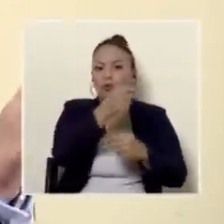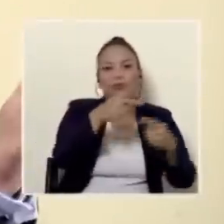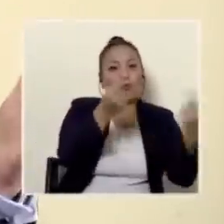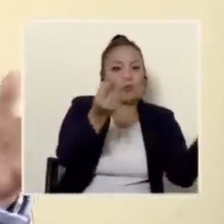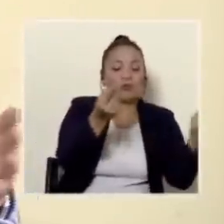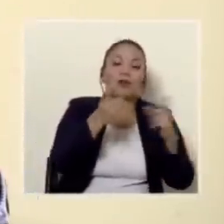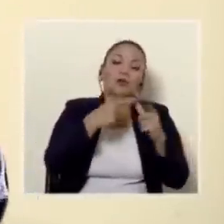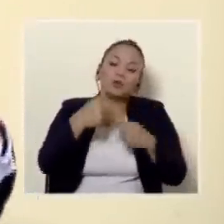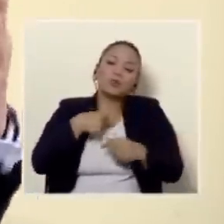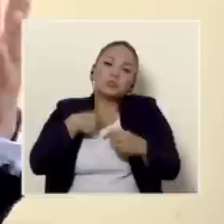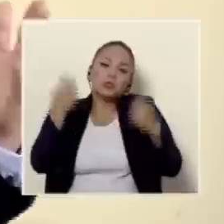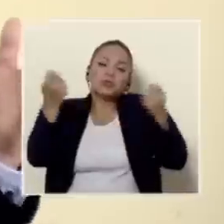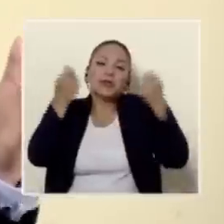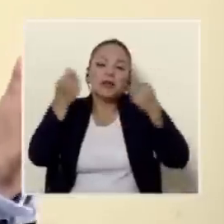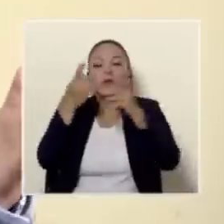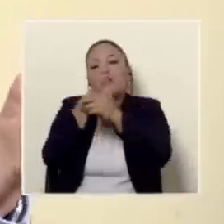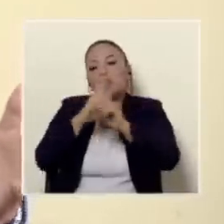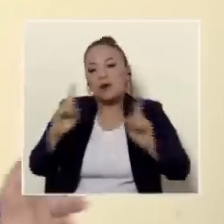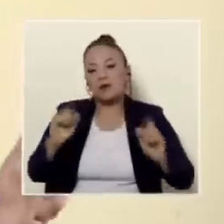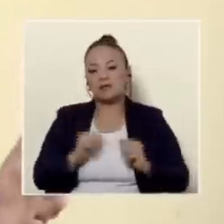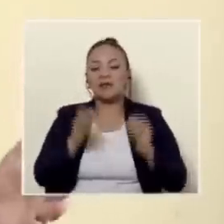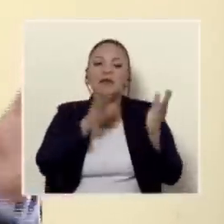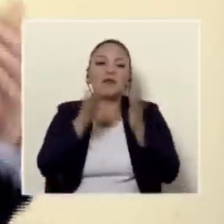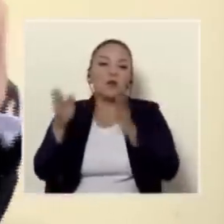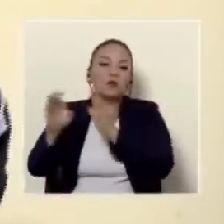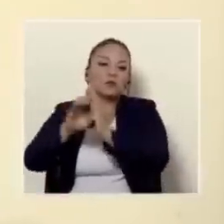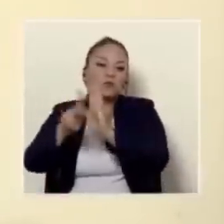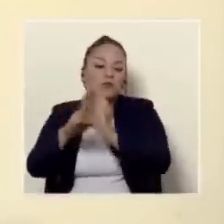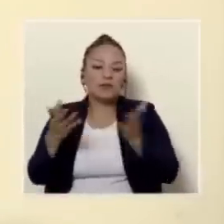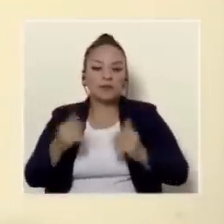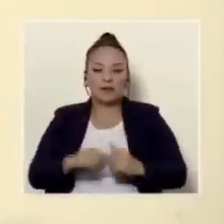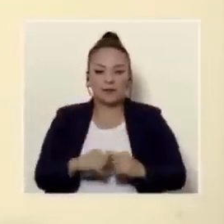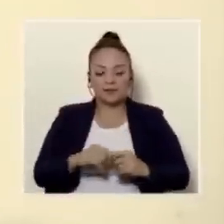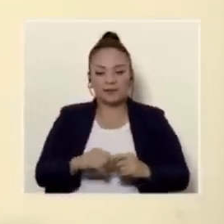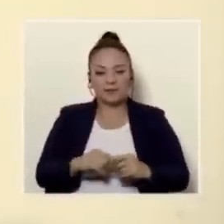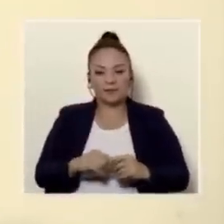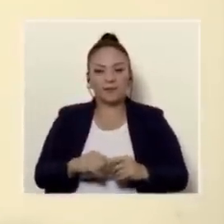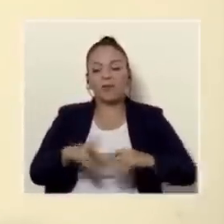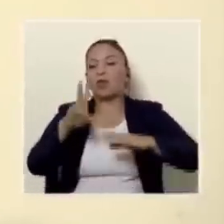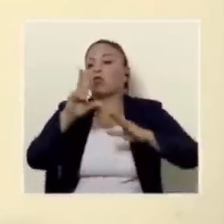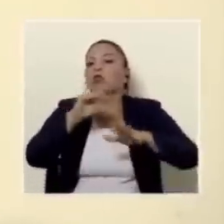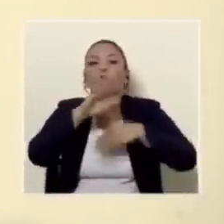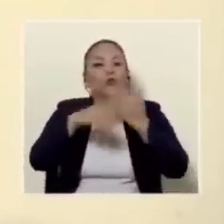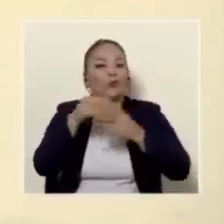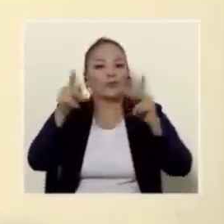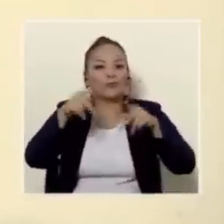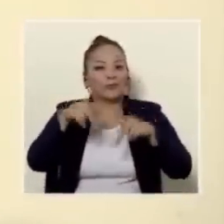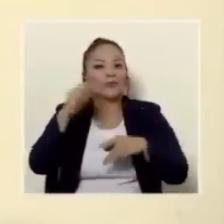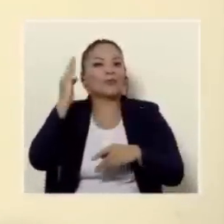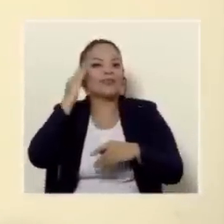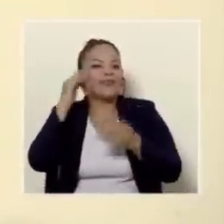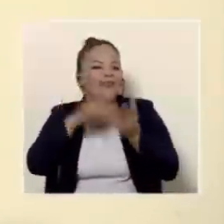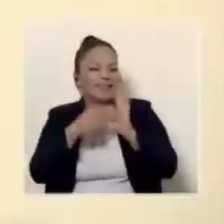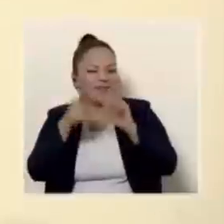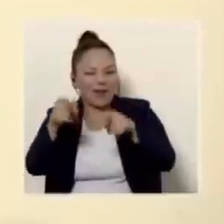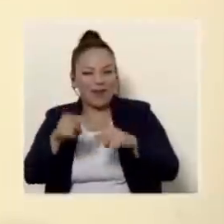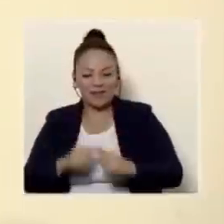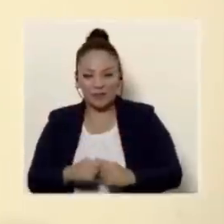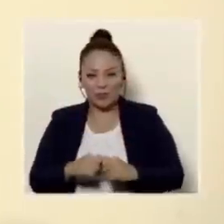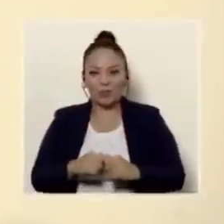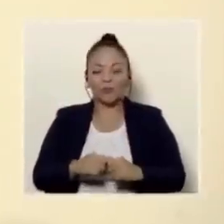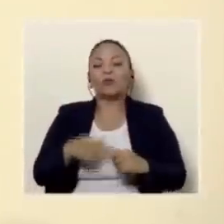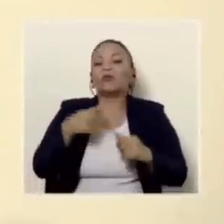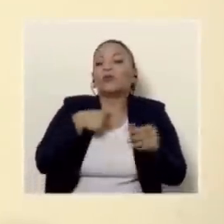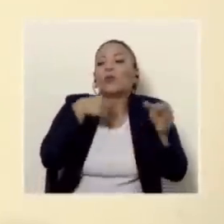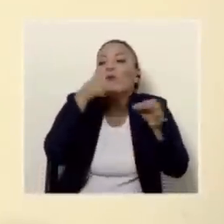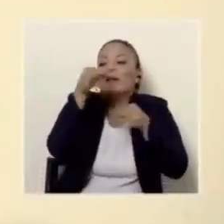Yo celebro la democracia, el orden constitucional. Ahora, no todo mundo sabe qué es eso. Y